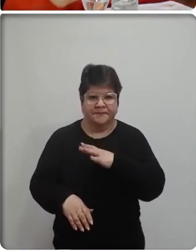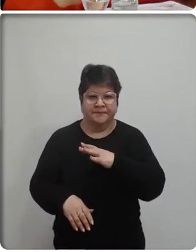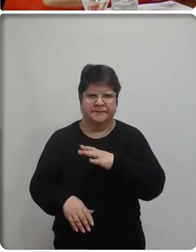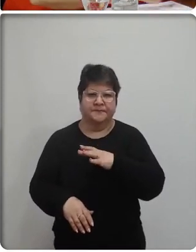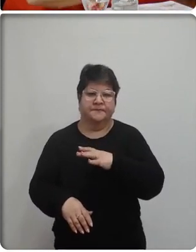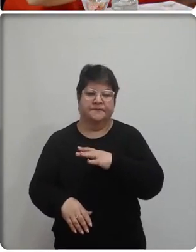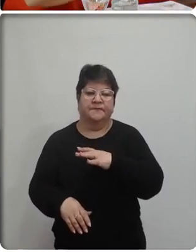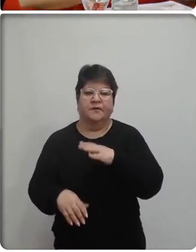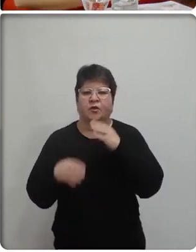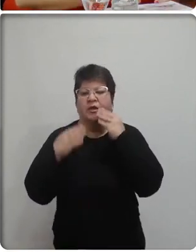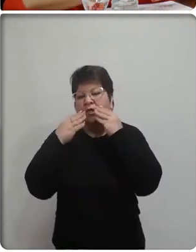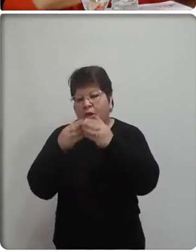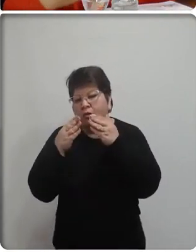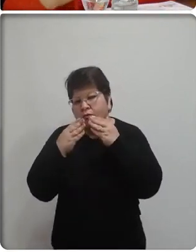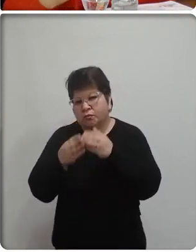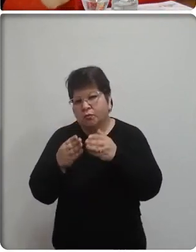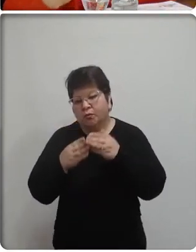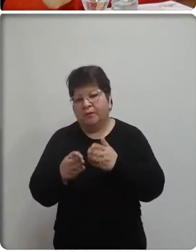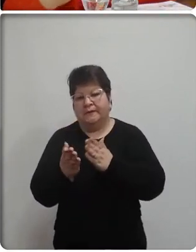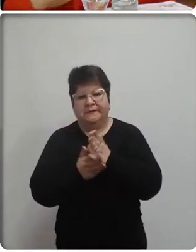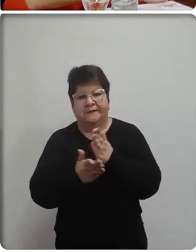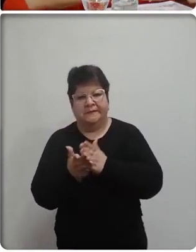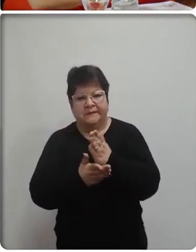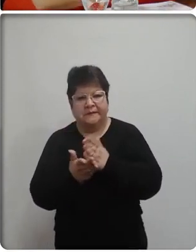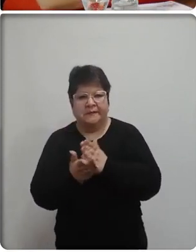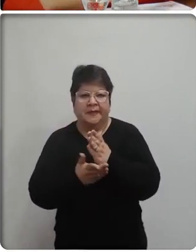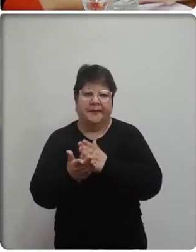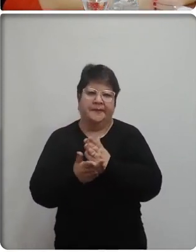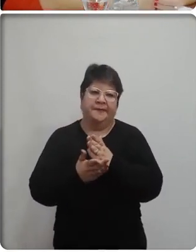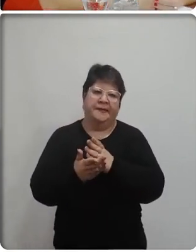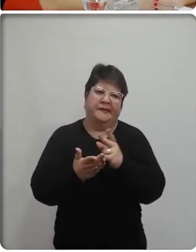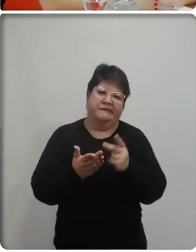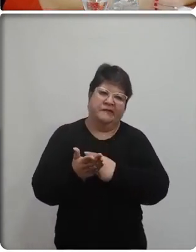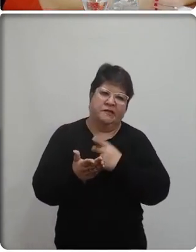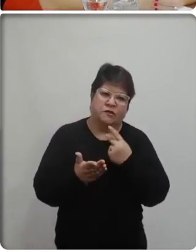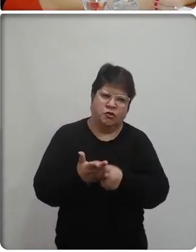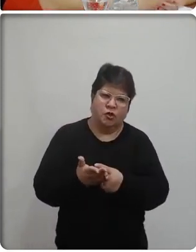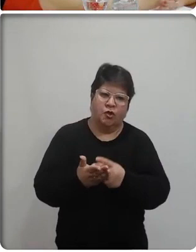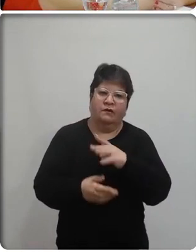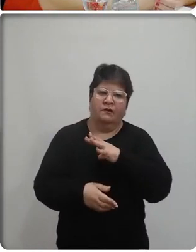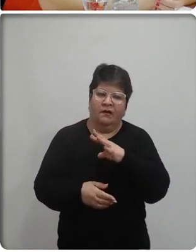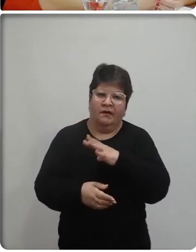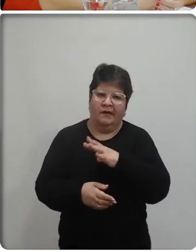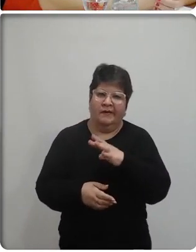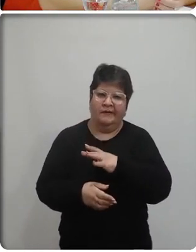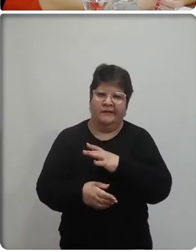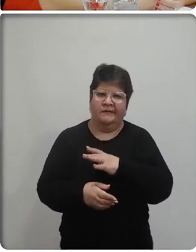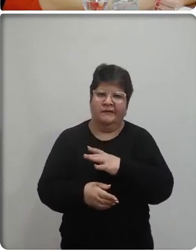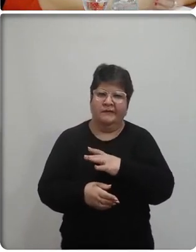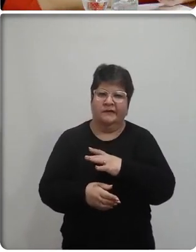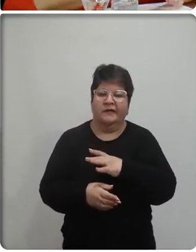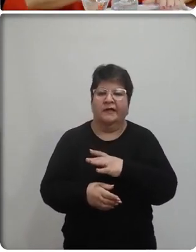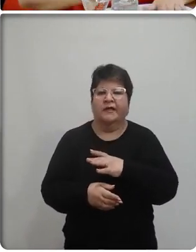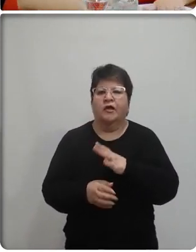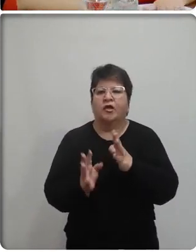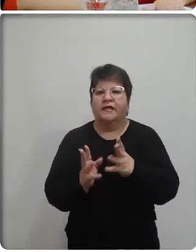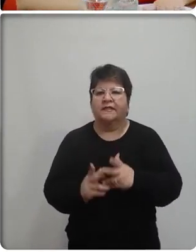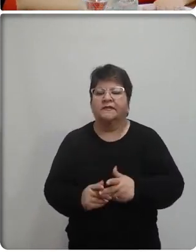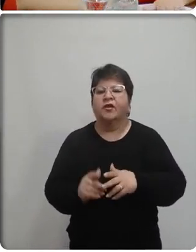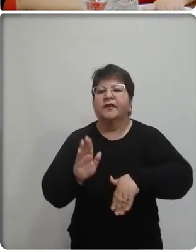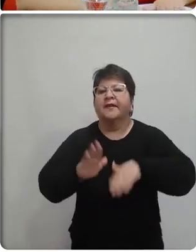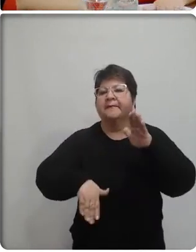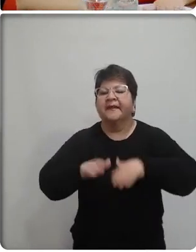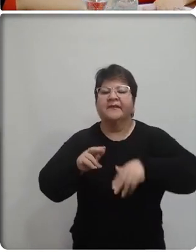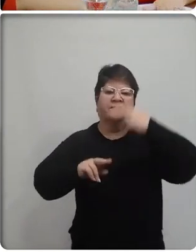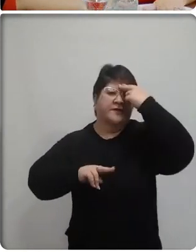nuestras consultas constantes y con definiciones constantes, y lo que es la realización de los costos por patologías del centro